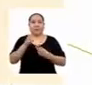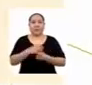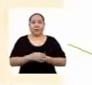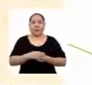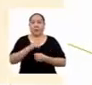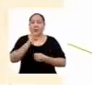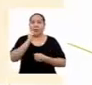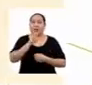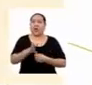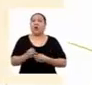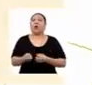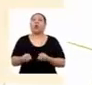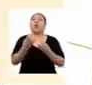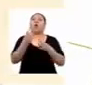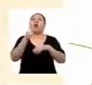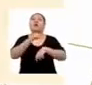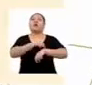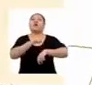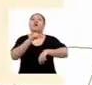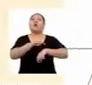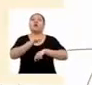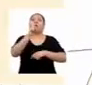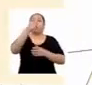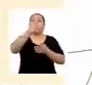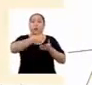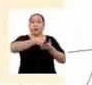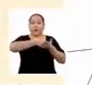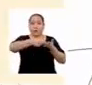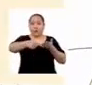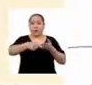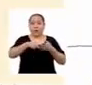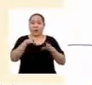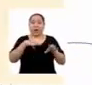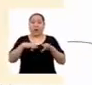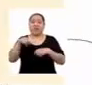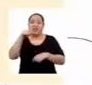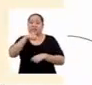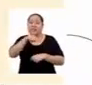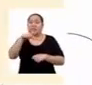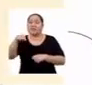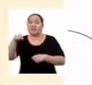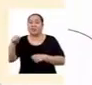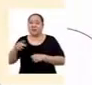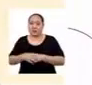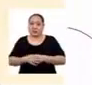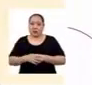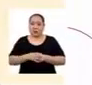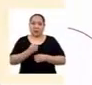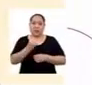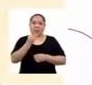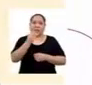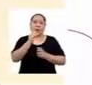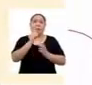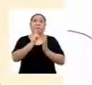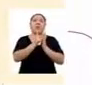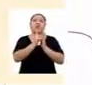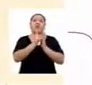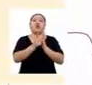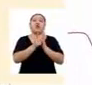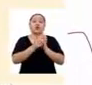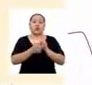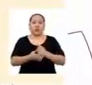Indica cuánto tiempo a la semana realizas alguna actividad física en minutos.